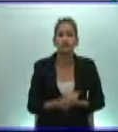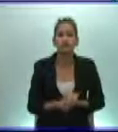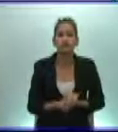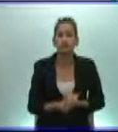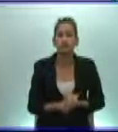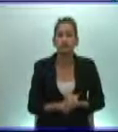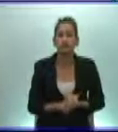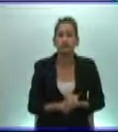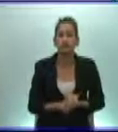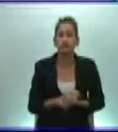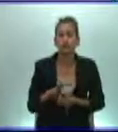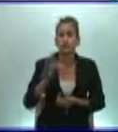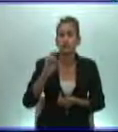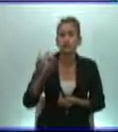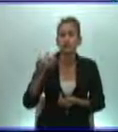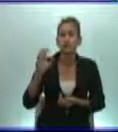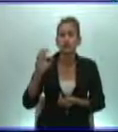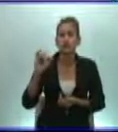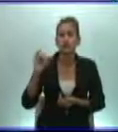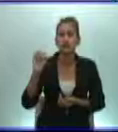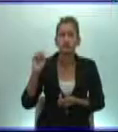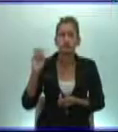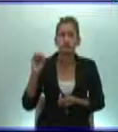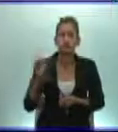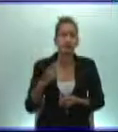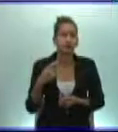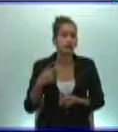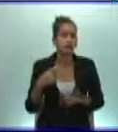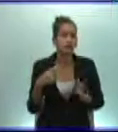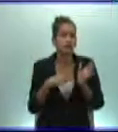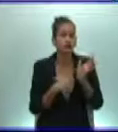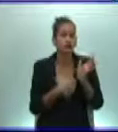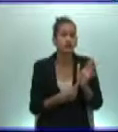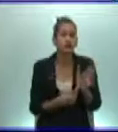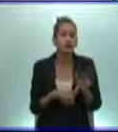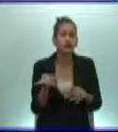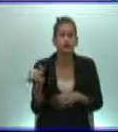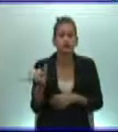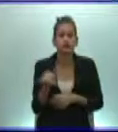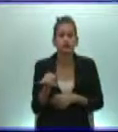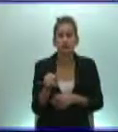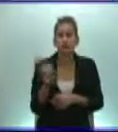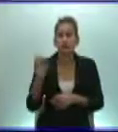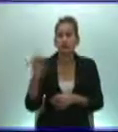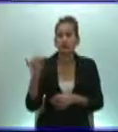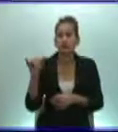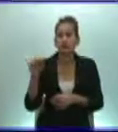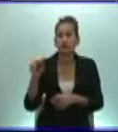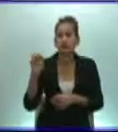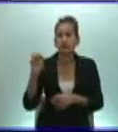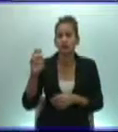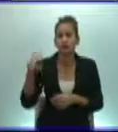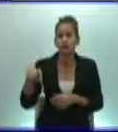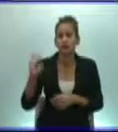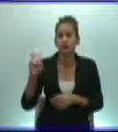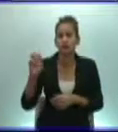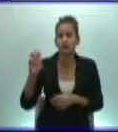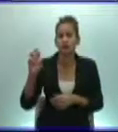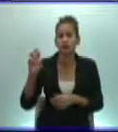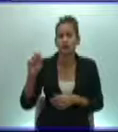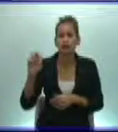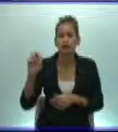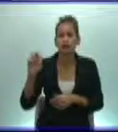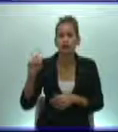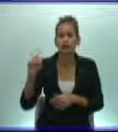debes demostrar la igualdad de segmentos. Estás buscando en el inciso